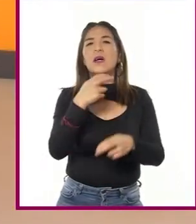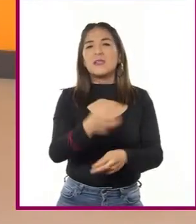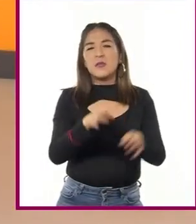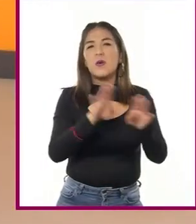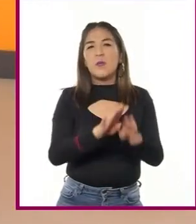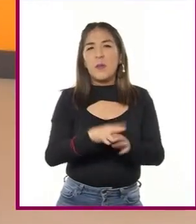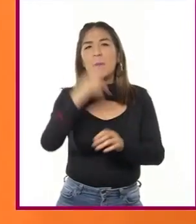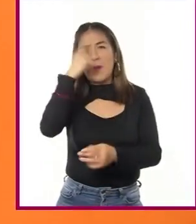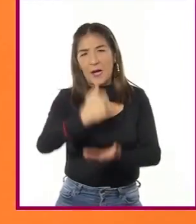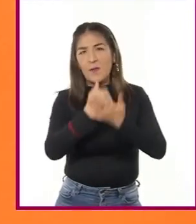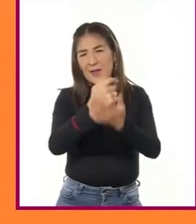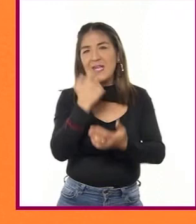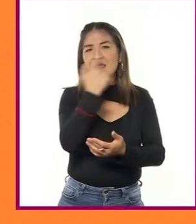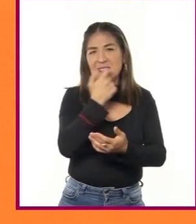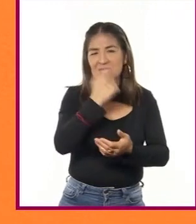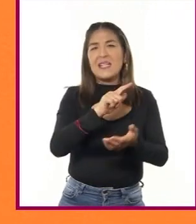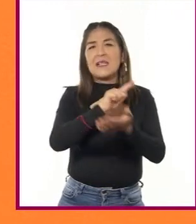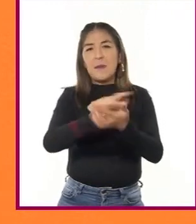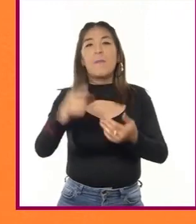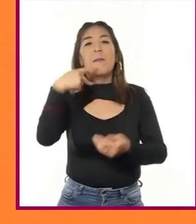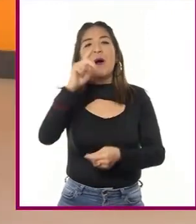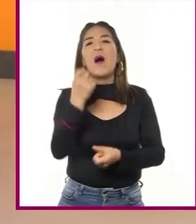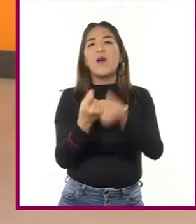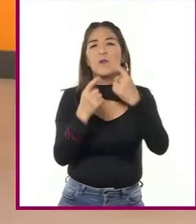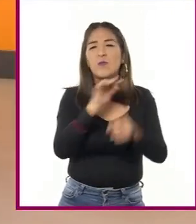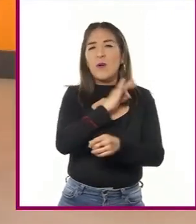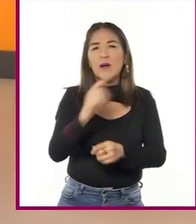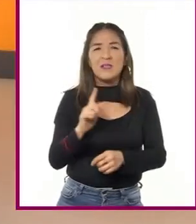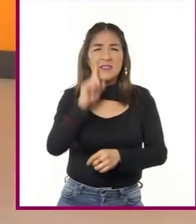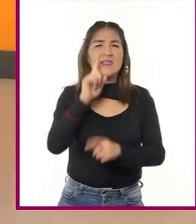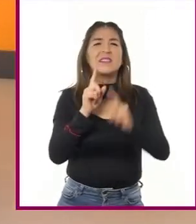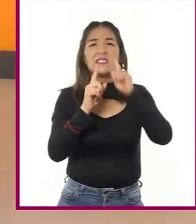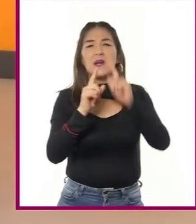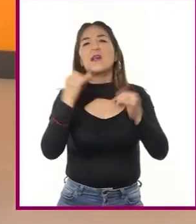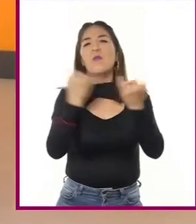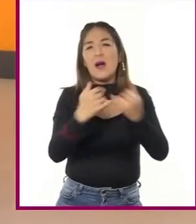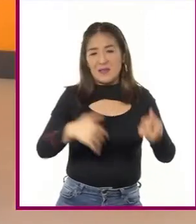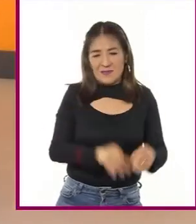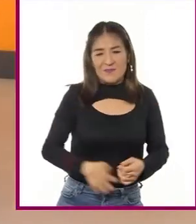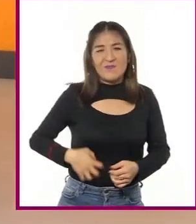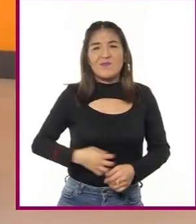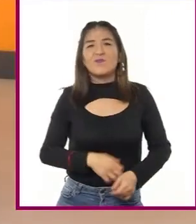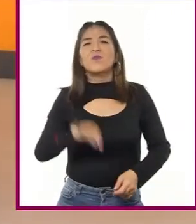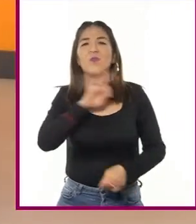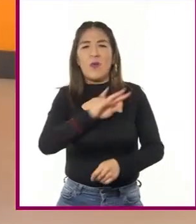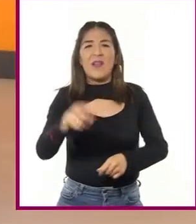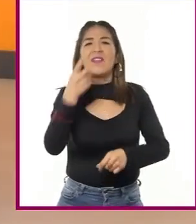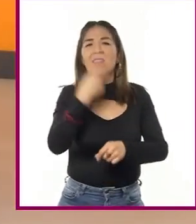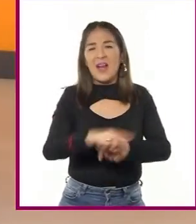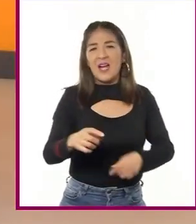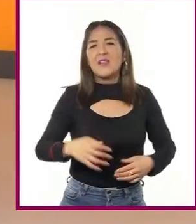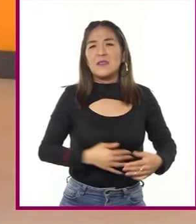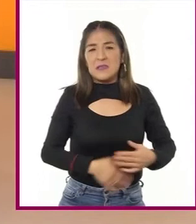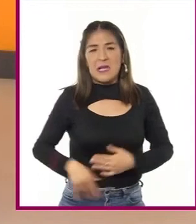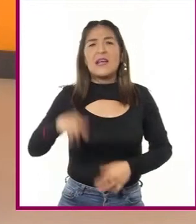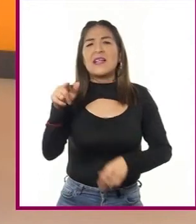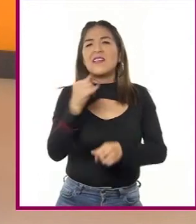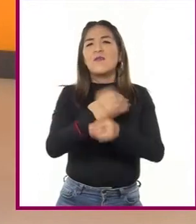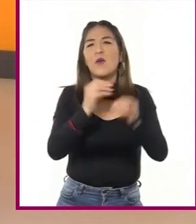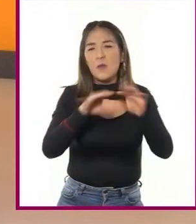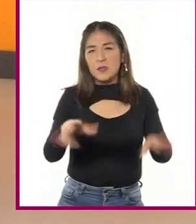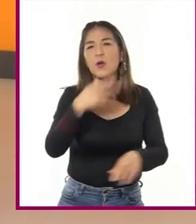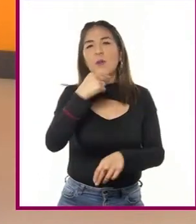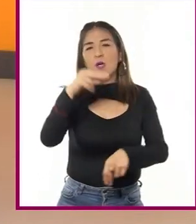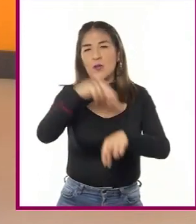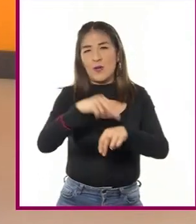dientes, algunos pueden astillar sus encías o lastimar sus tractos digestivos. esta información la proporcionó un